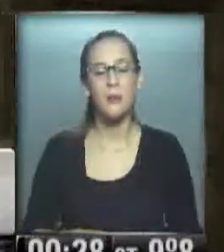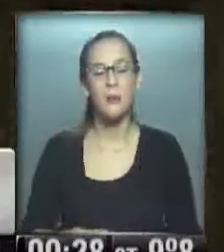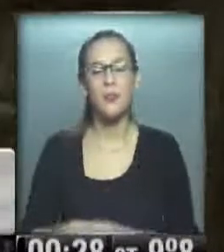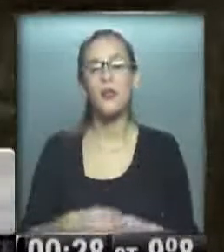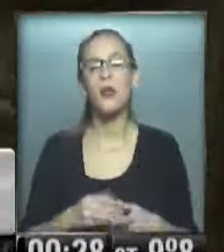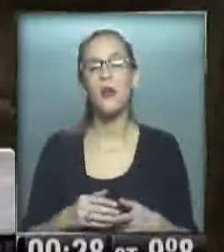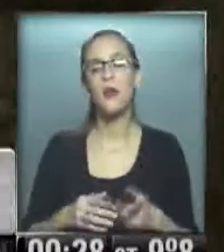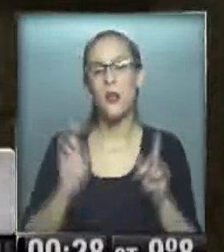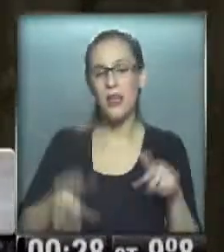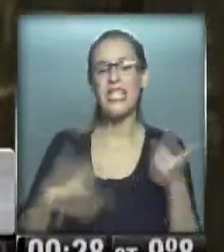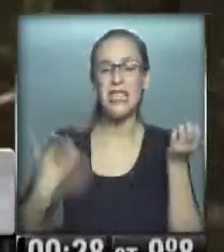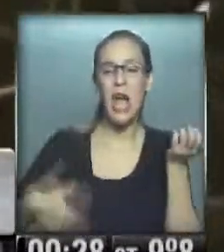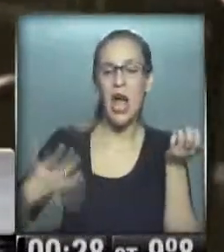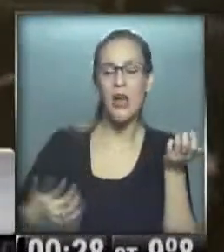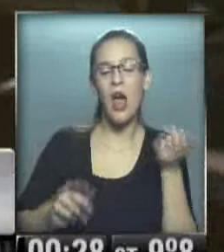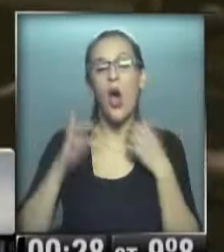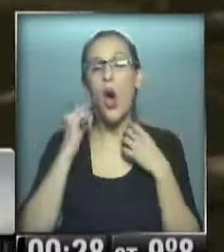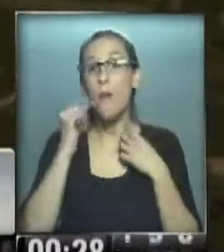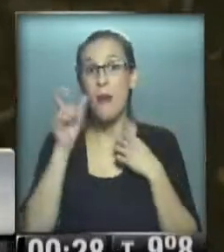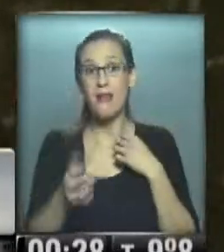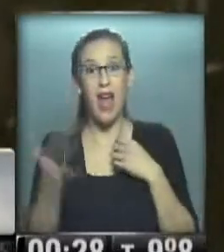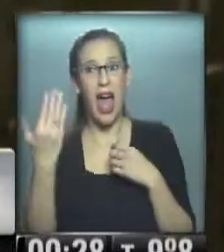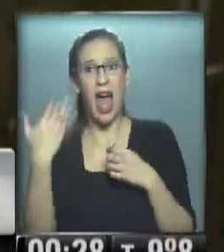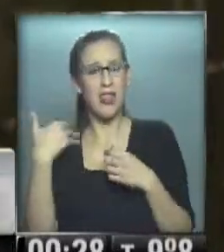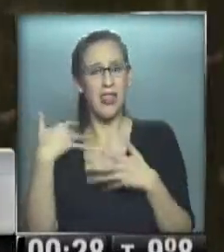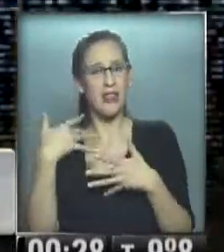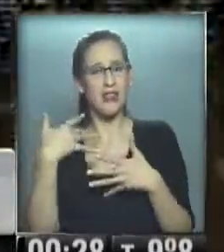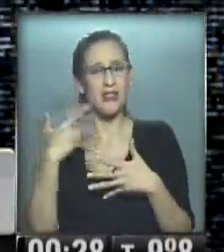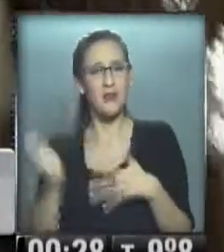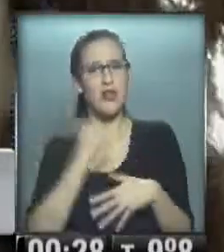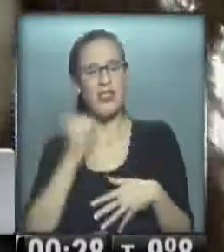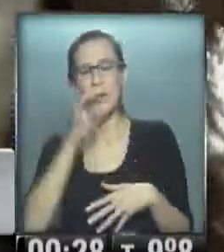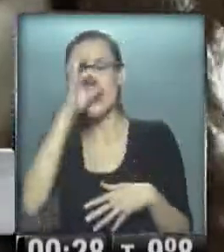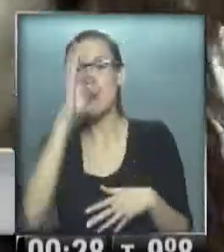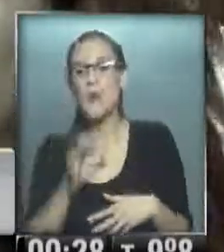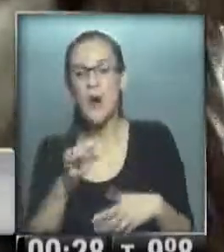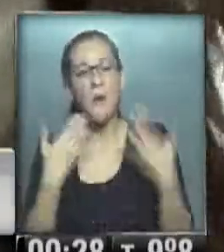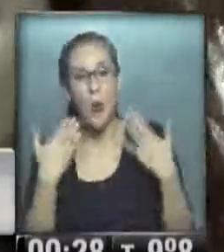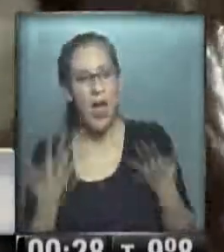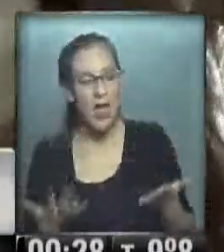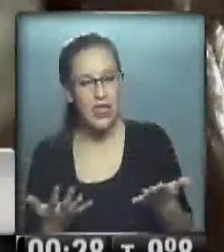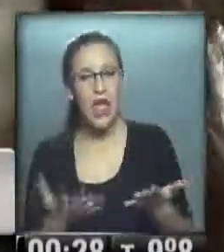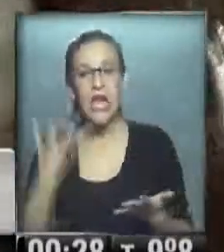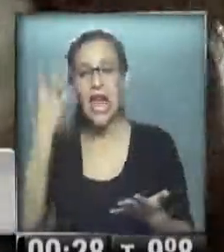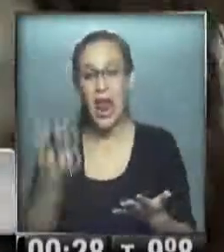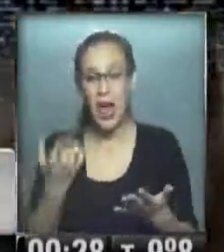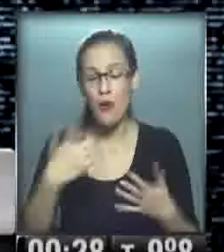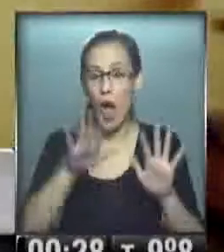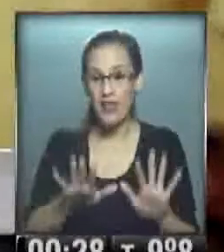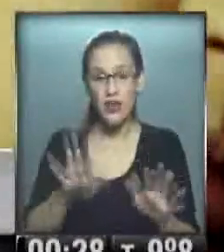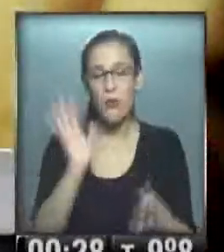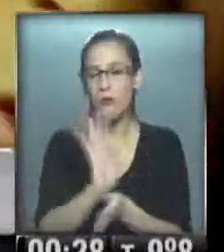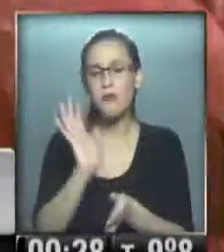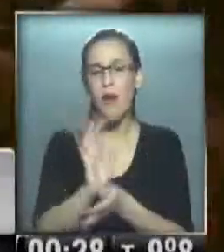guitarra que había pertenecido estoy rogando cosas que nunca habíamos accedido a grabar así fue casi milagroso